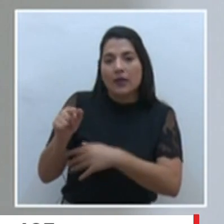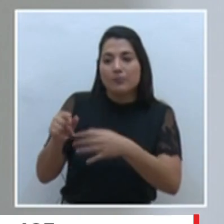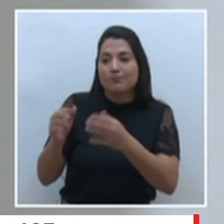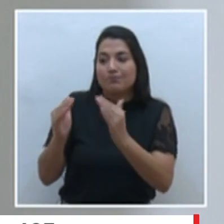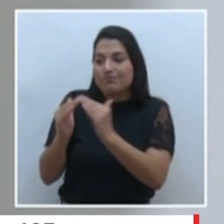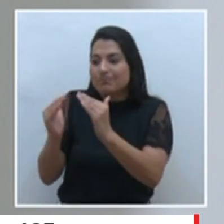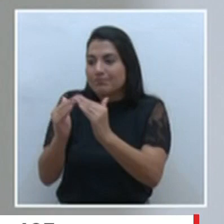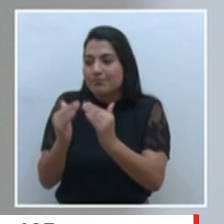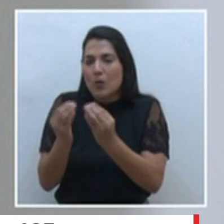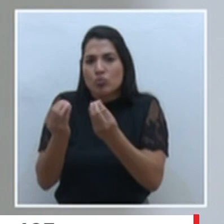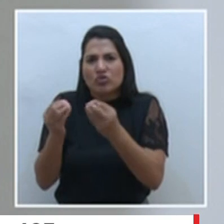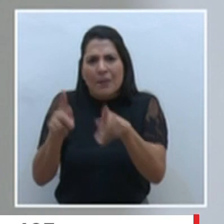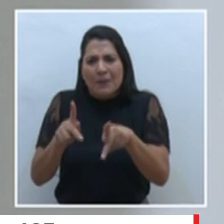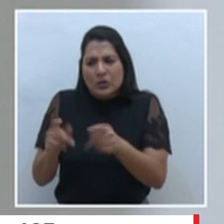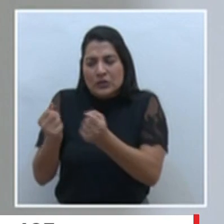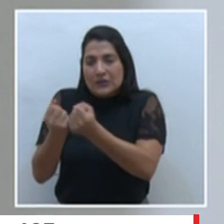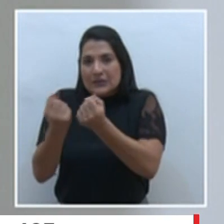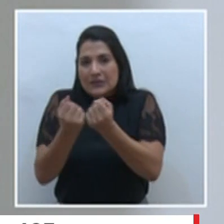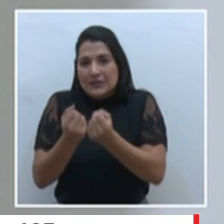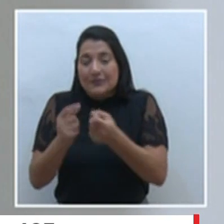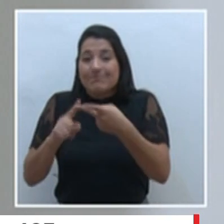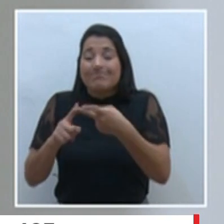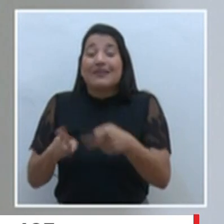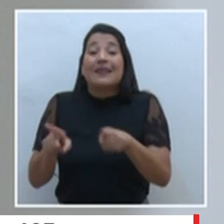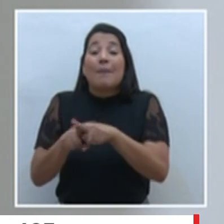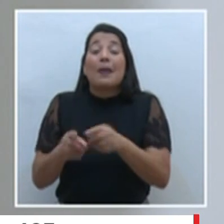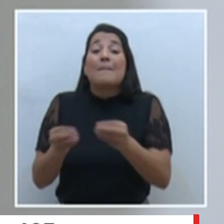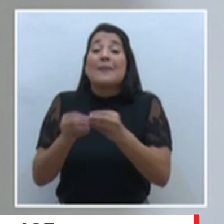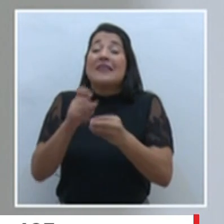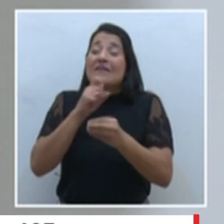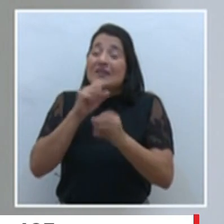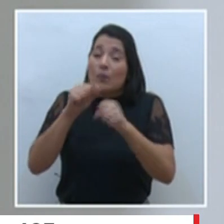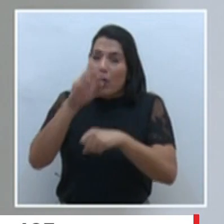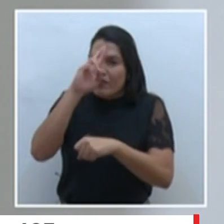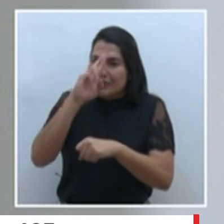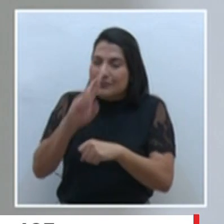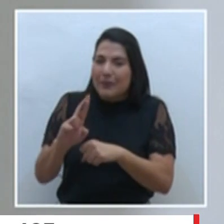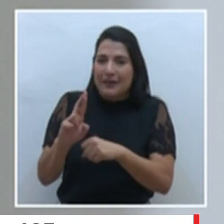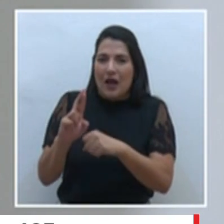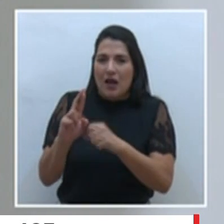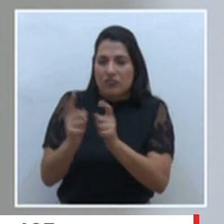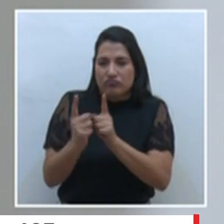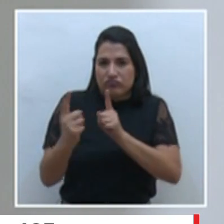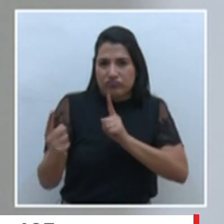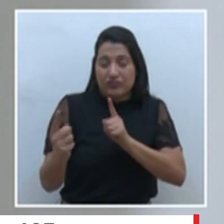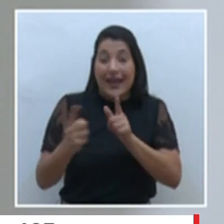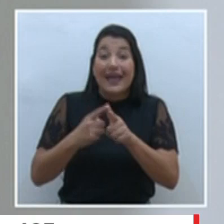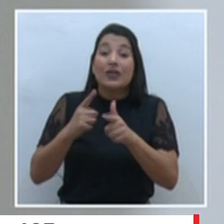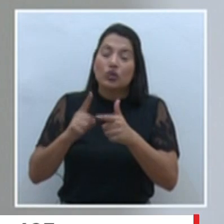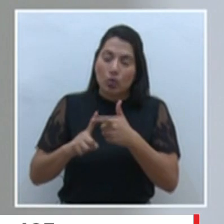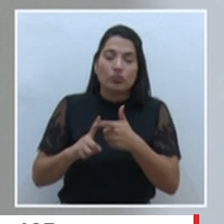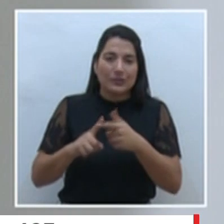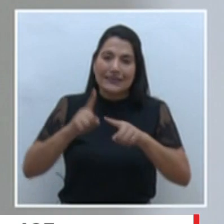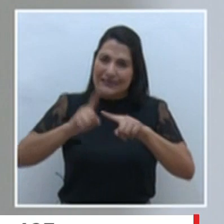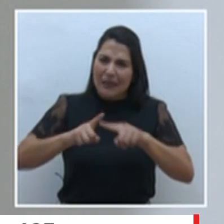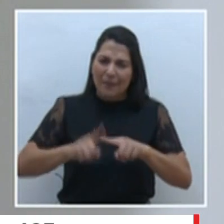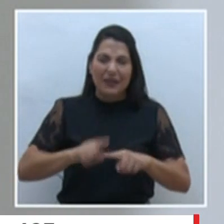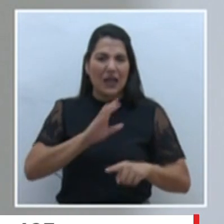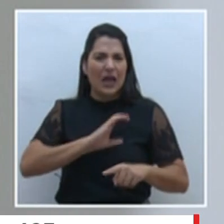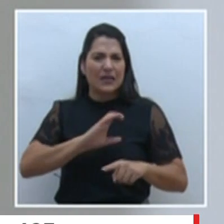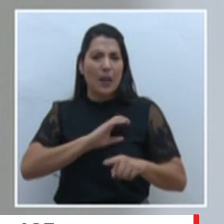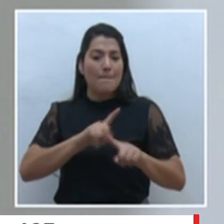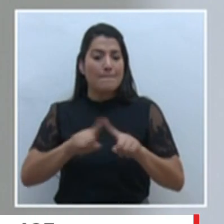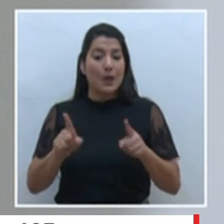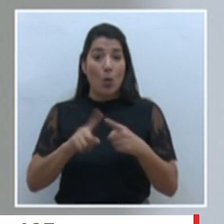mantener las acciones de confinamiento, ¿verdad? Entonces todo eso va a depender justamente de esas características, pero por el momento consideramos